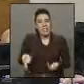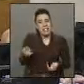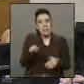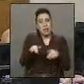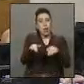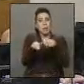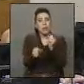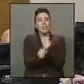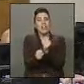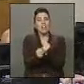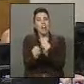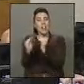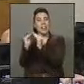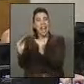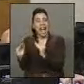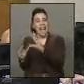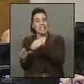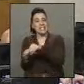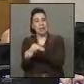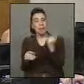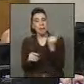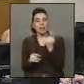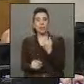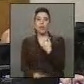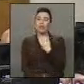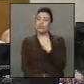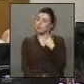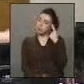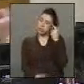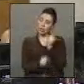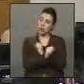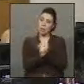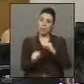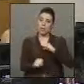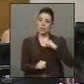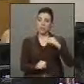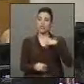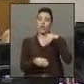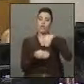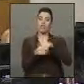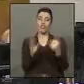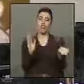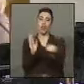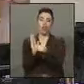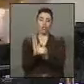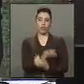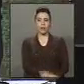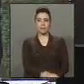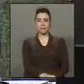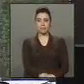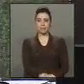las trabajadoras de casa particular. Eso, desde mi perspectiva, no puede ser y por lo tanto anuncio mi voto en contra de este proyecto.